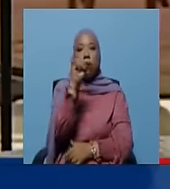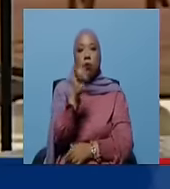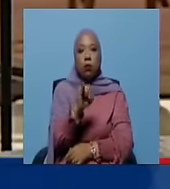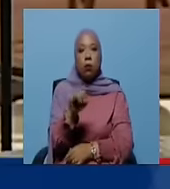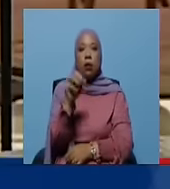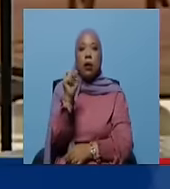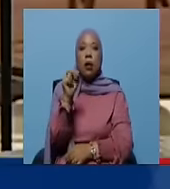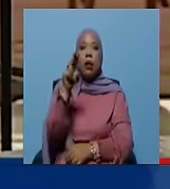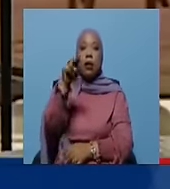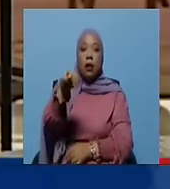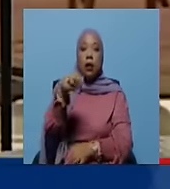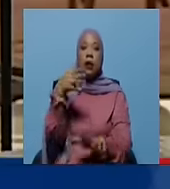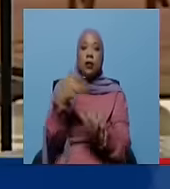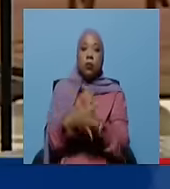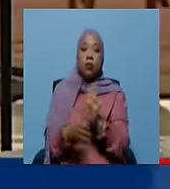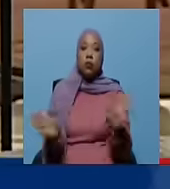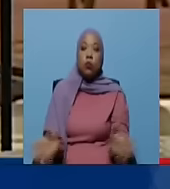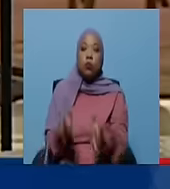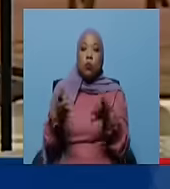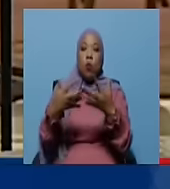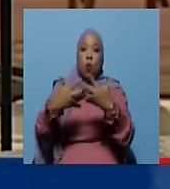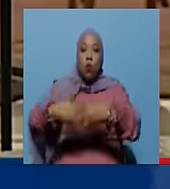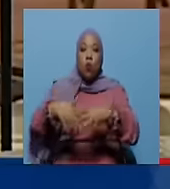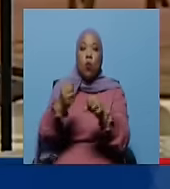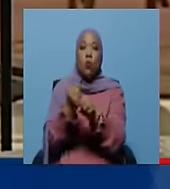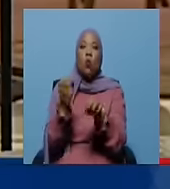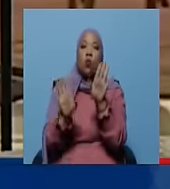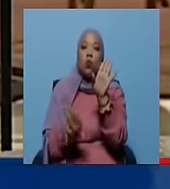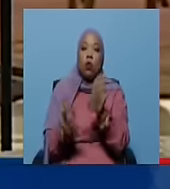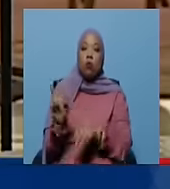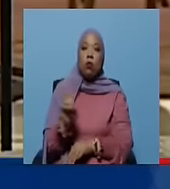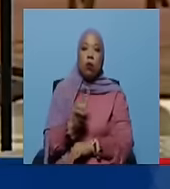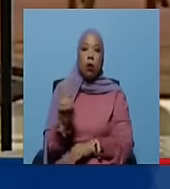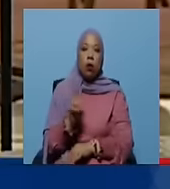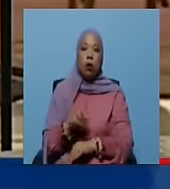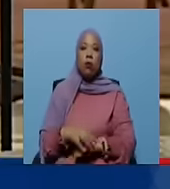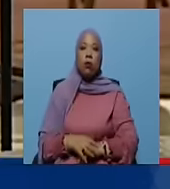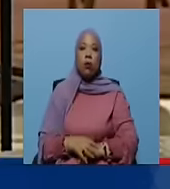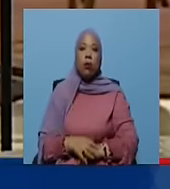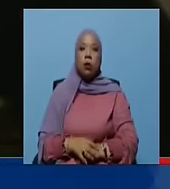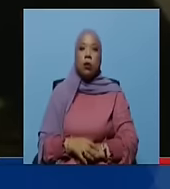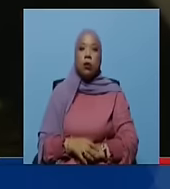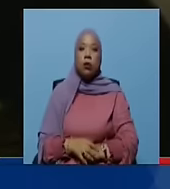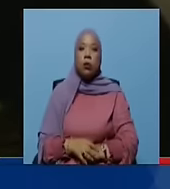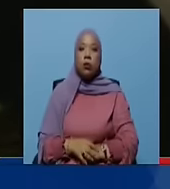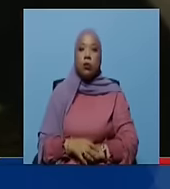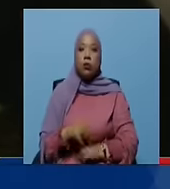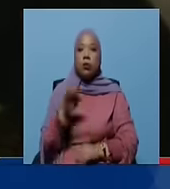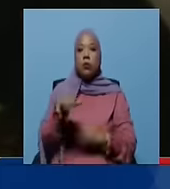que garantizar para el motor turístico venezolano el vuelo directo